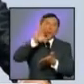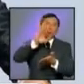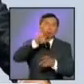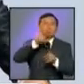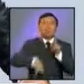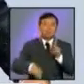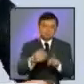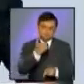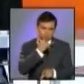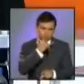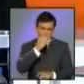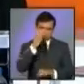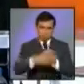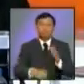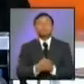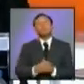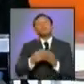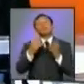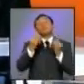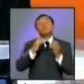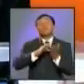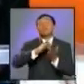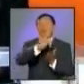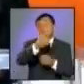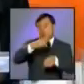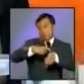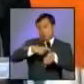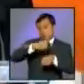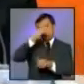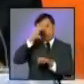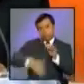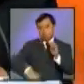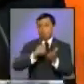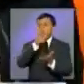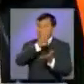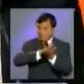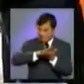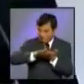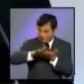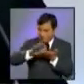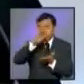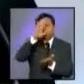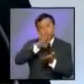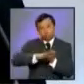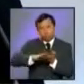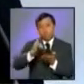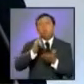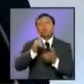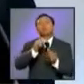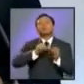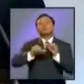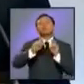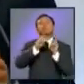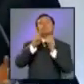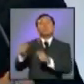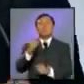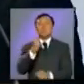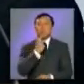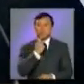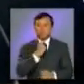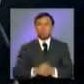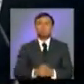malos gobiernos Ese es el respaldo que tiene Josefina pone ahí sus